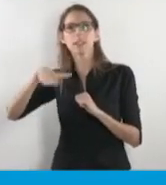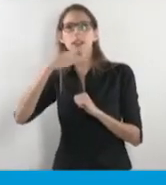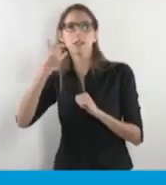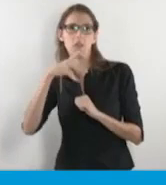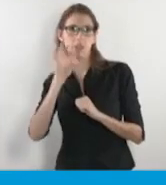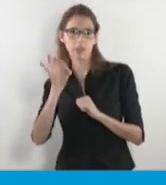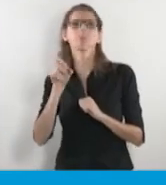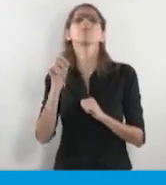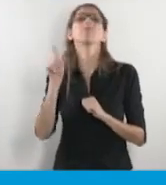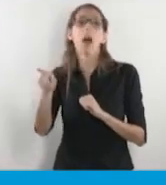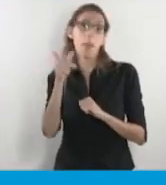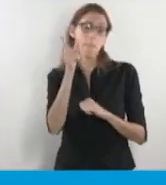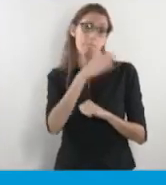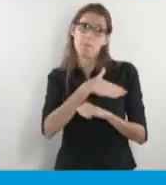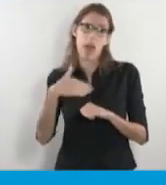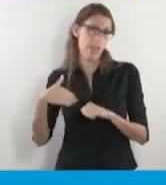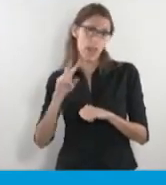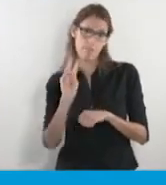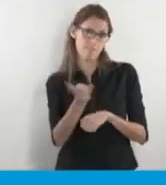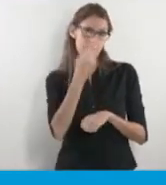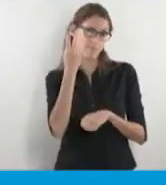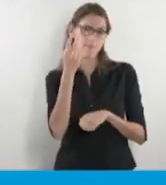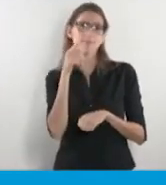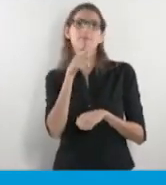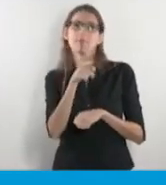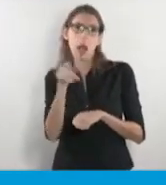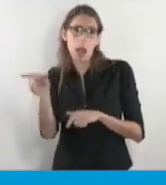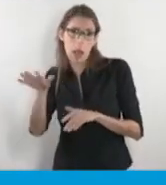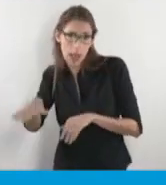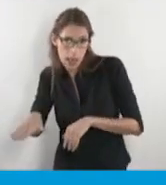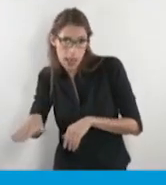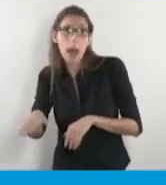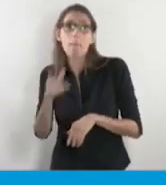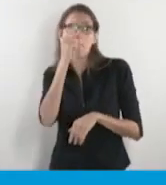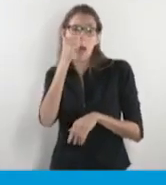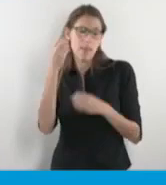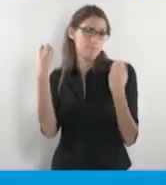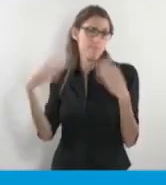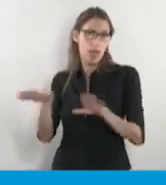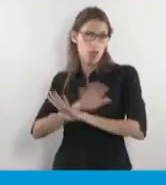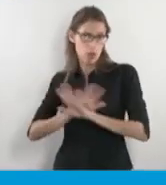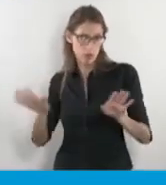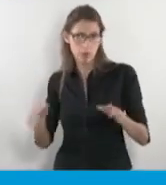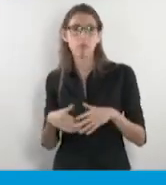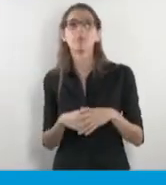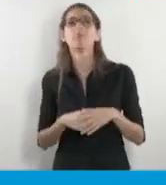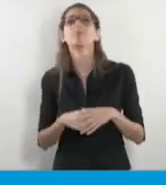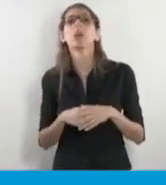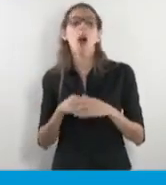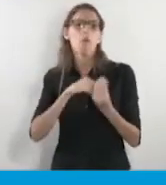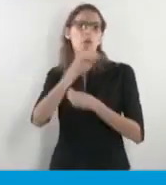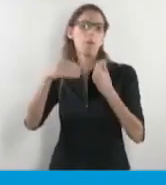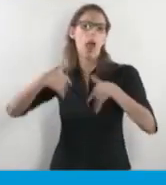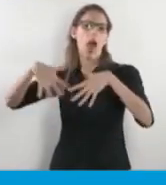huérfano de madre a muy corta edad y fue abandonado también por sus padres por su padre con familiares